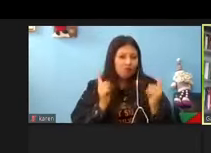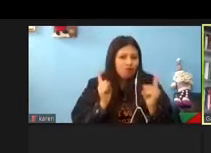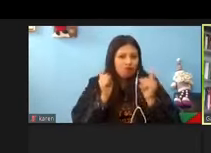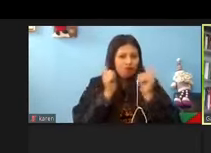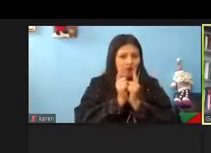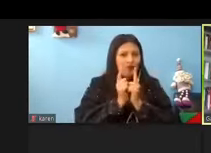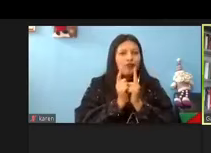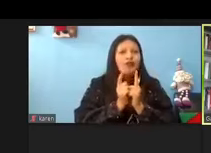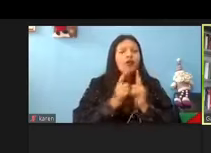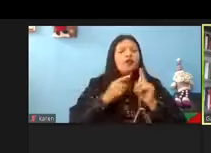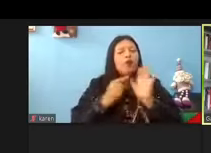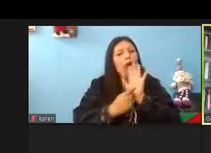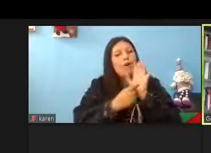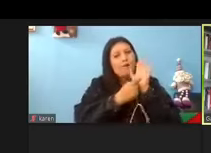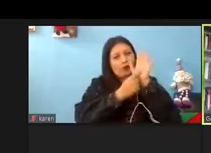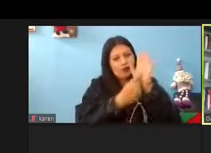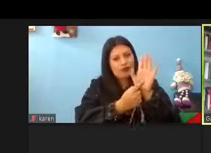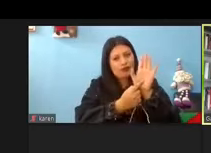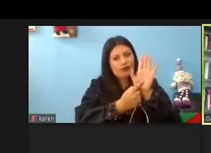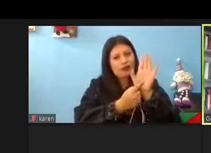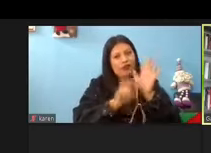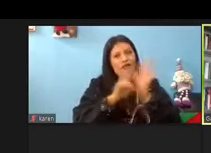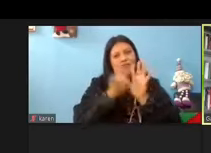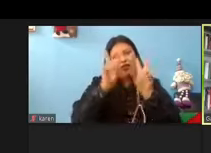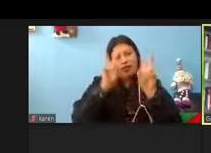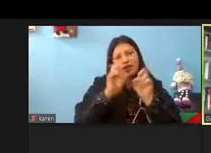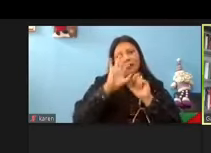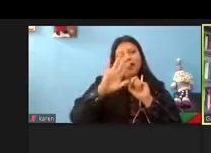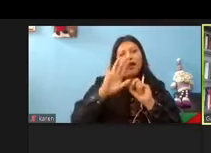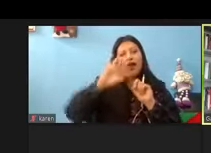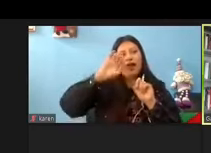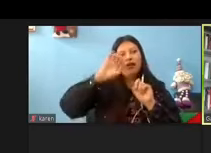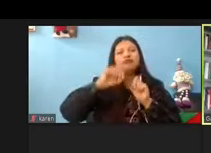a mostrarles la relatoría del eje 2. El eje 2